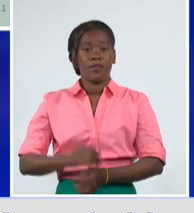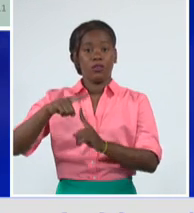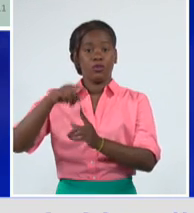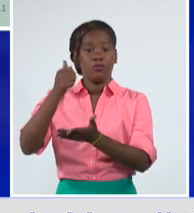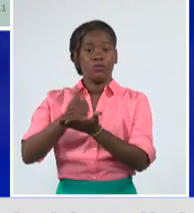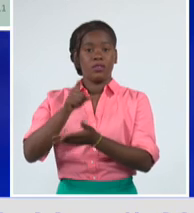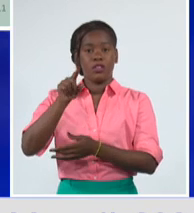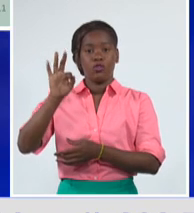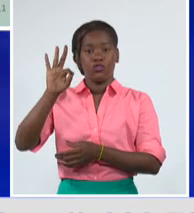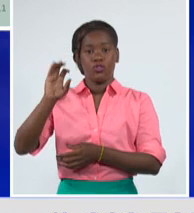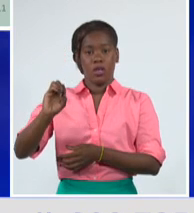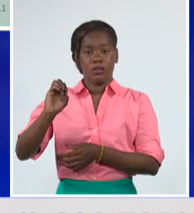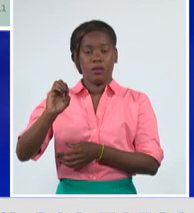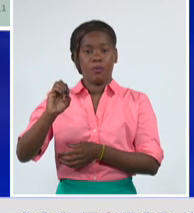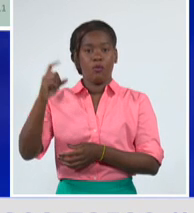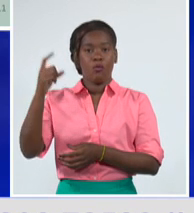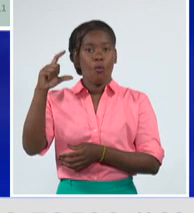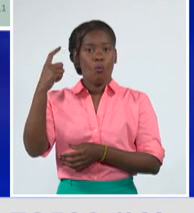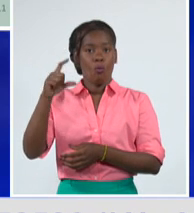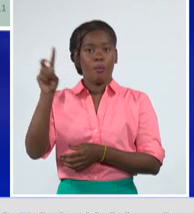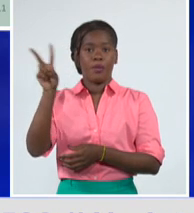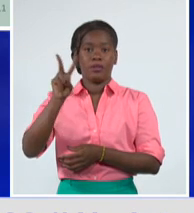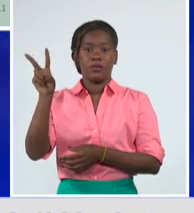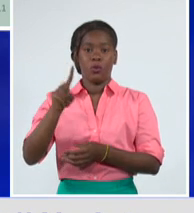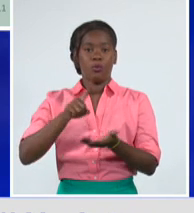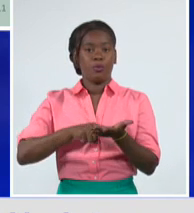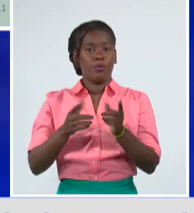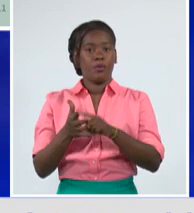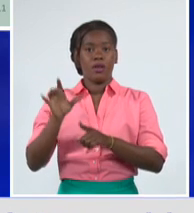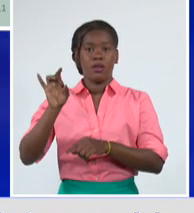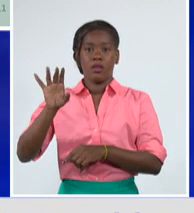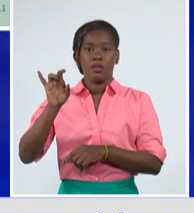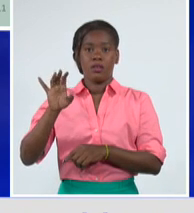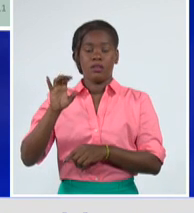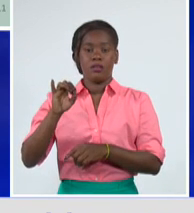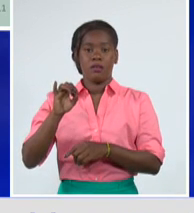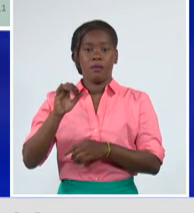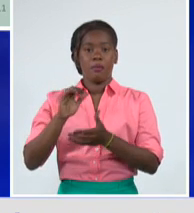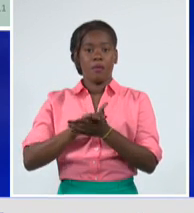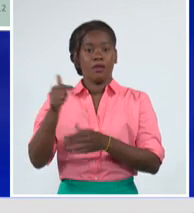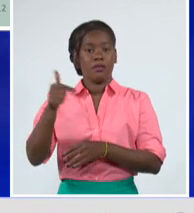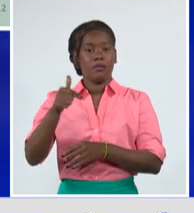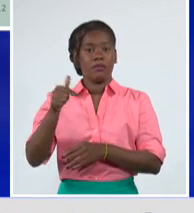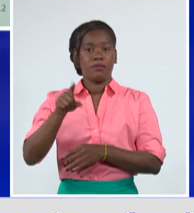Colombia 22, en Puerto Padre 15 y en Majibacoa 12 casos ayer.